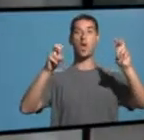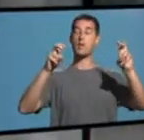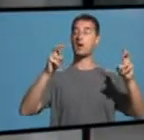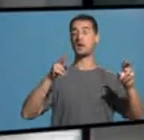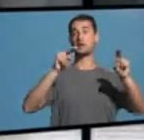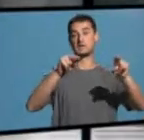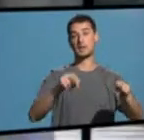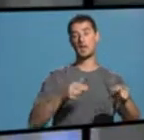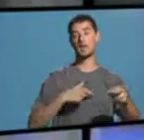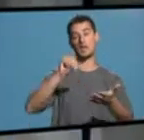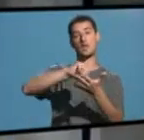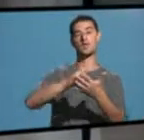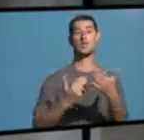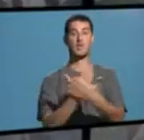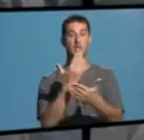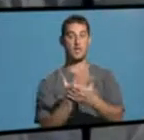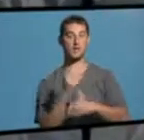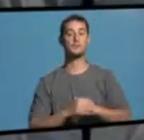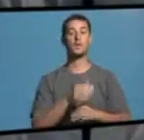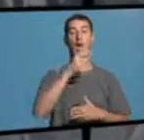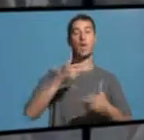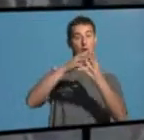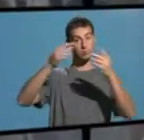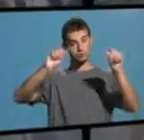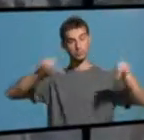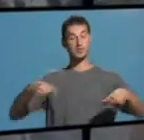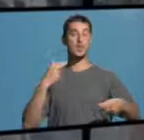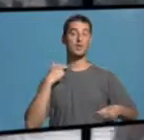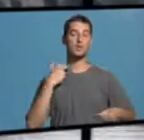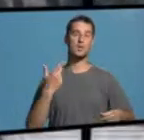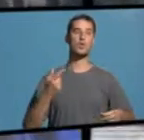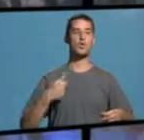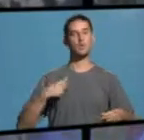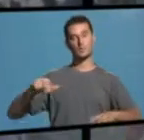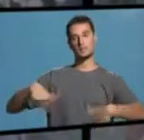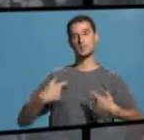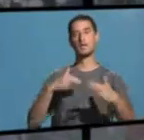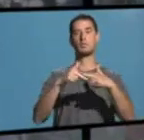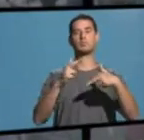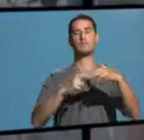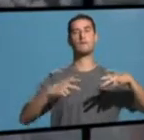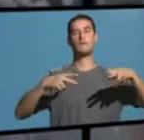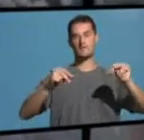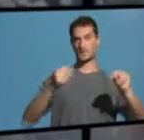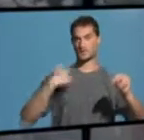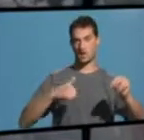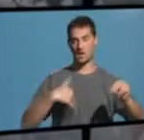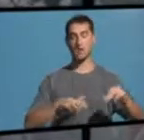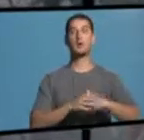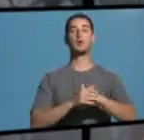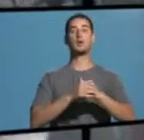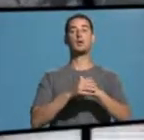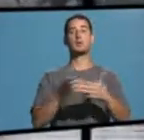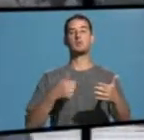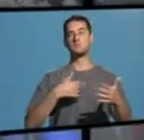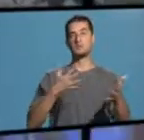día que vai rematar Suplusa. Agora o convenio da Diputación vai nos permitir acabar e rematar esa residencia que se contratará